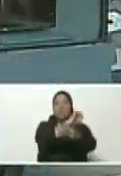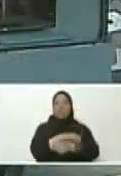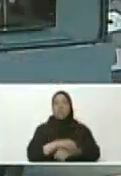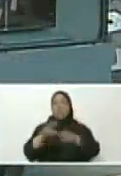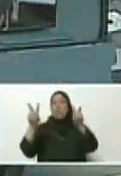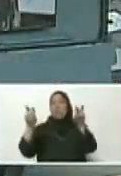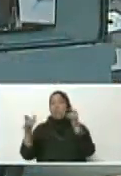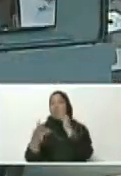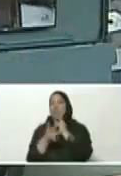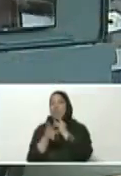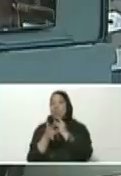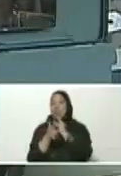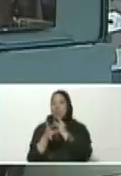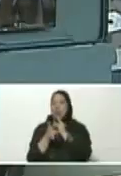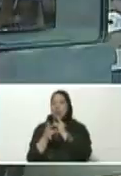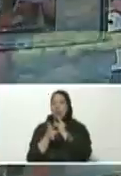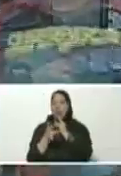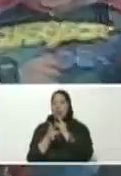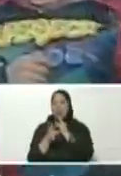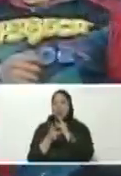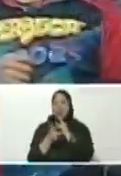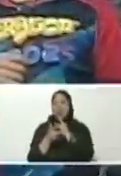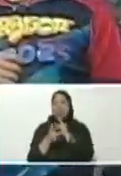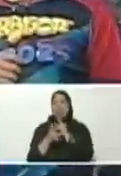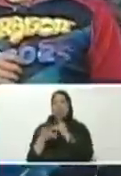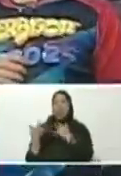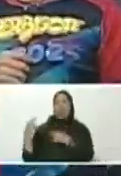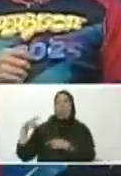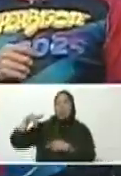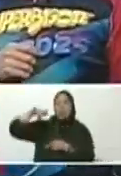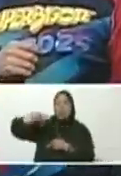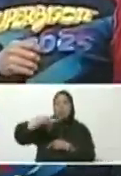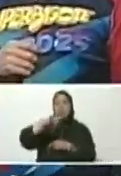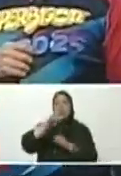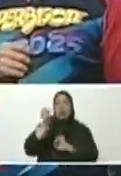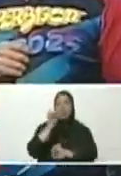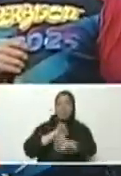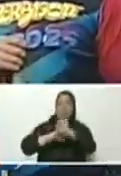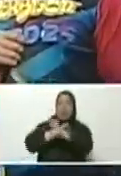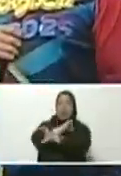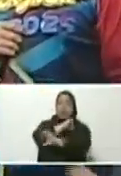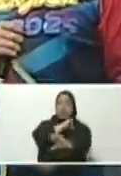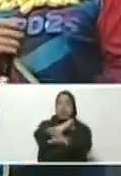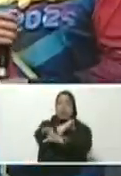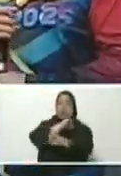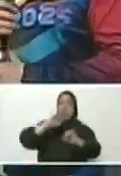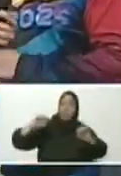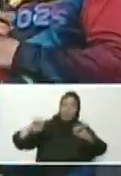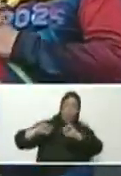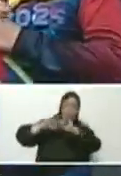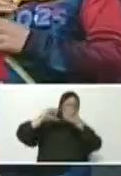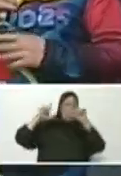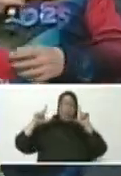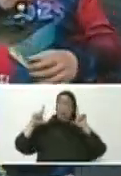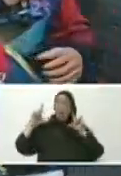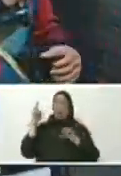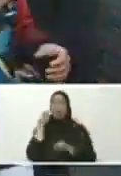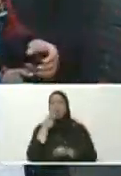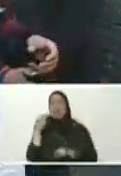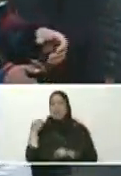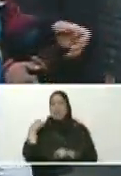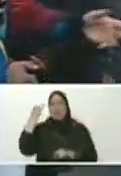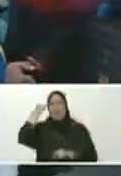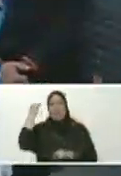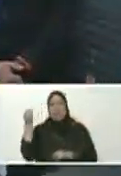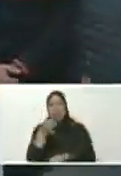nueva tecnología de los drones para combatir el delito. Me parece extraordinario esta idea. ¿Qué más me puede decir la CABA? Sí, presidente.